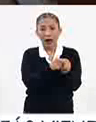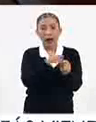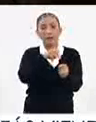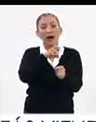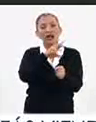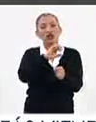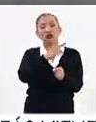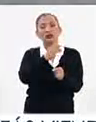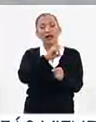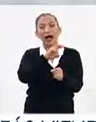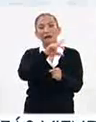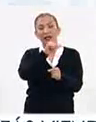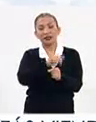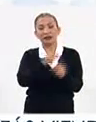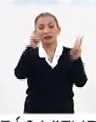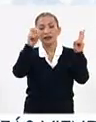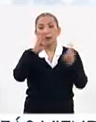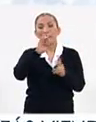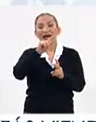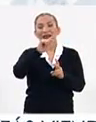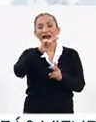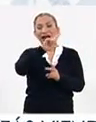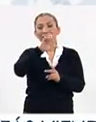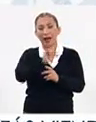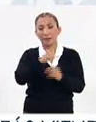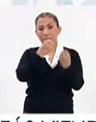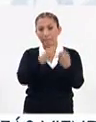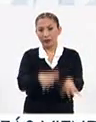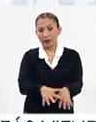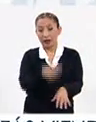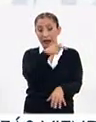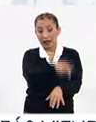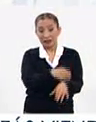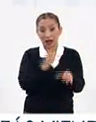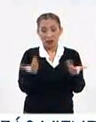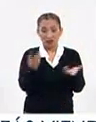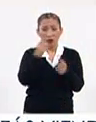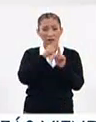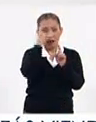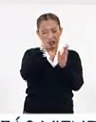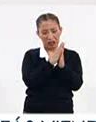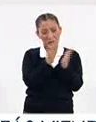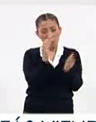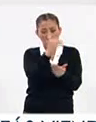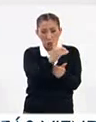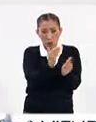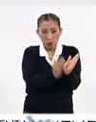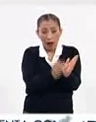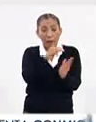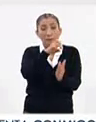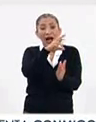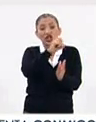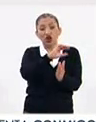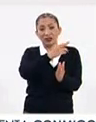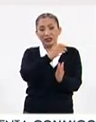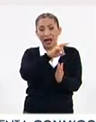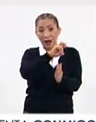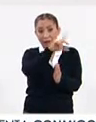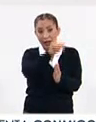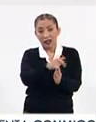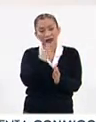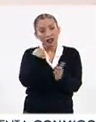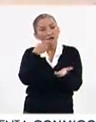Chávez Campos, Batalla perdida. En este formato de bolsillo es que Mario Chávez Campos